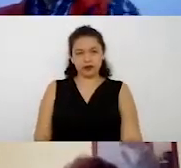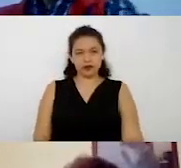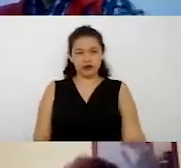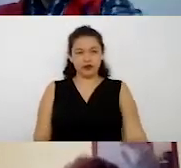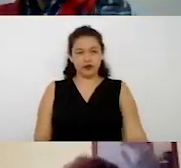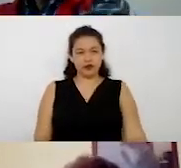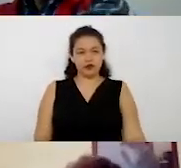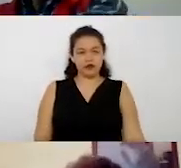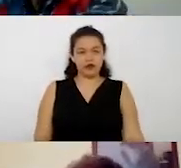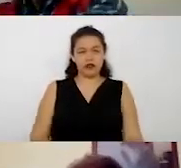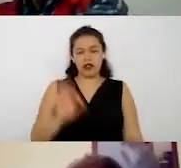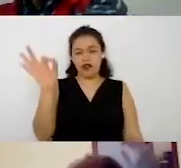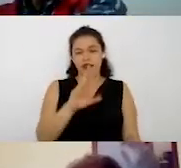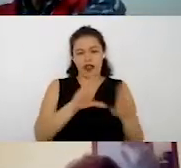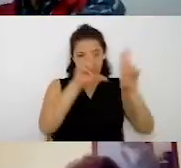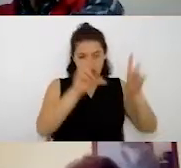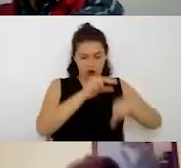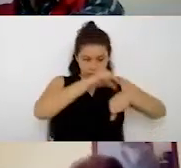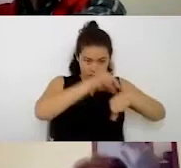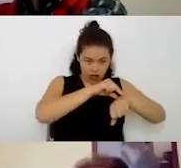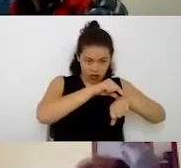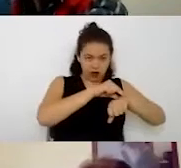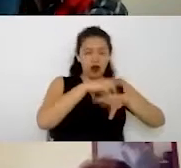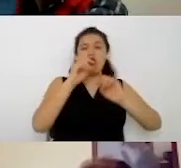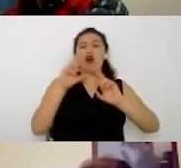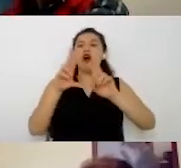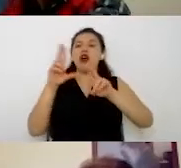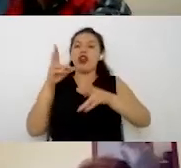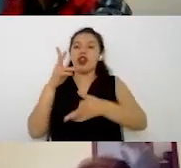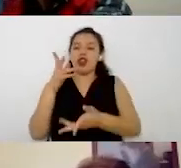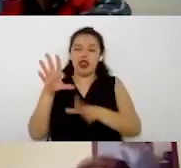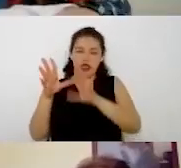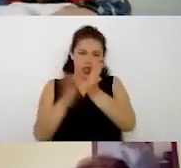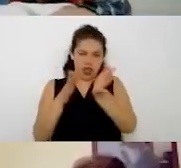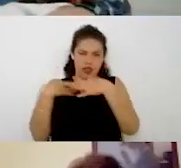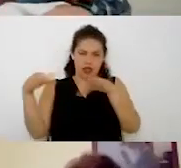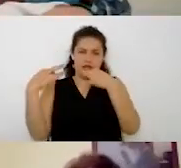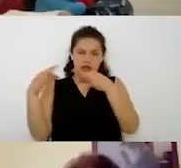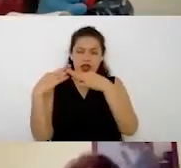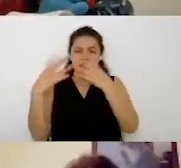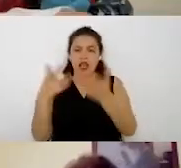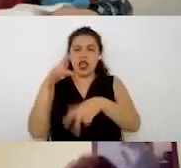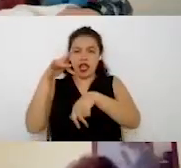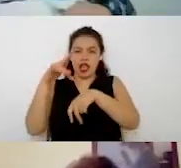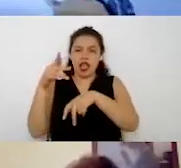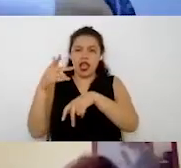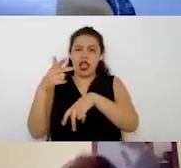Ya sea con hielo grado médico o alguna tela o una bolsita que aísle el hielo del contacto directo con la